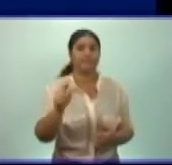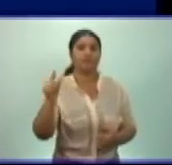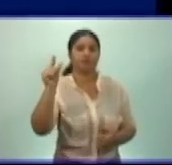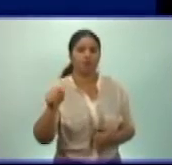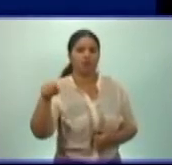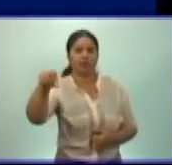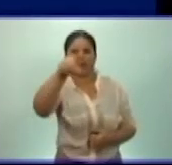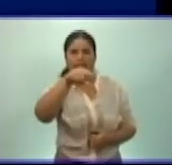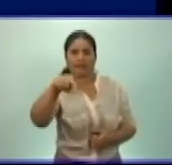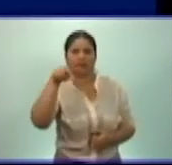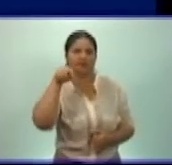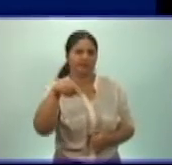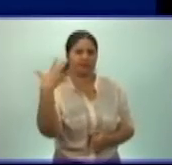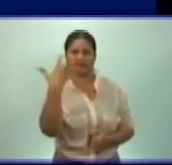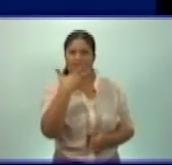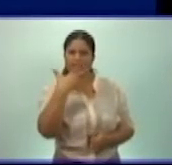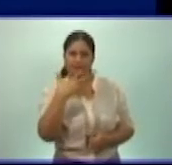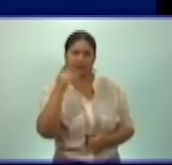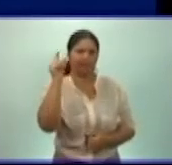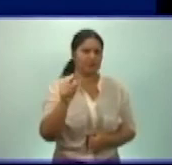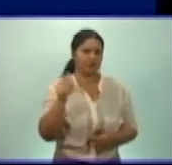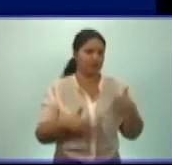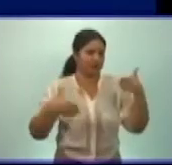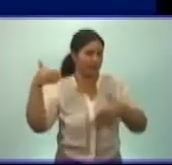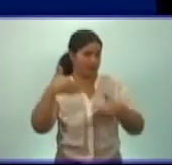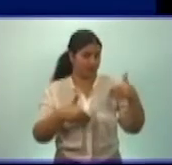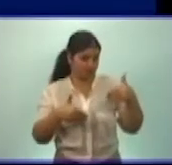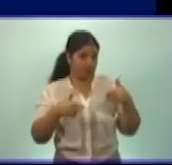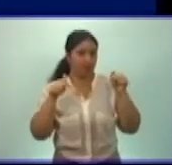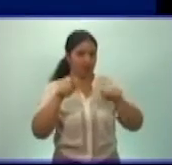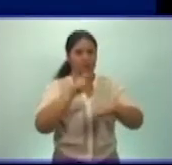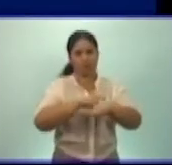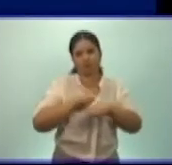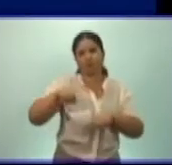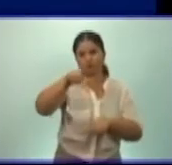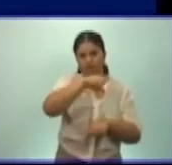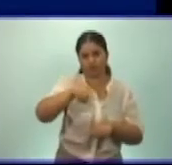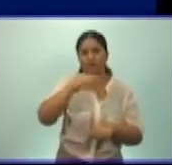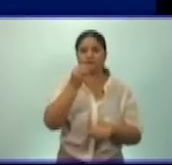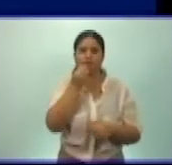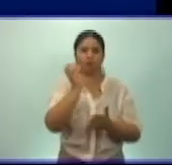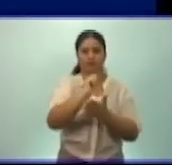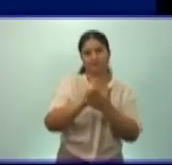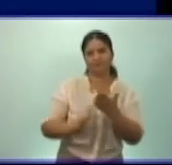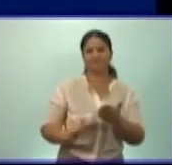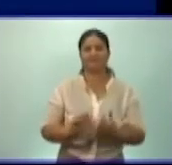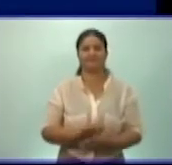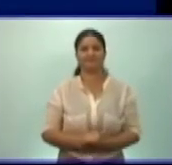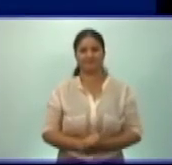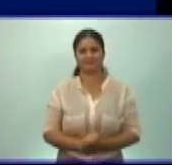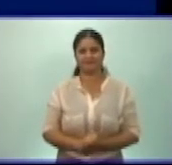comedia? Les voy a dar unos segundos para que tomen nota de los primeros incisos y después pasamos al resto.